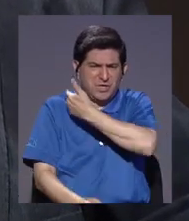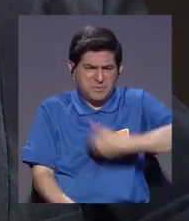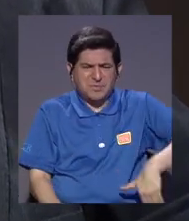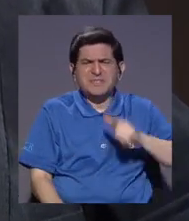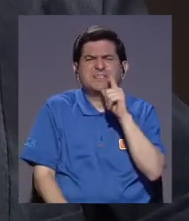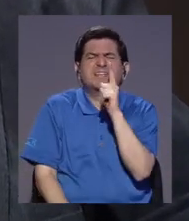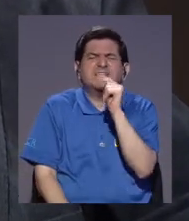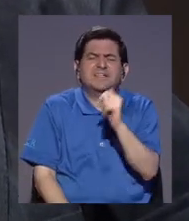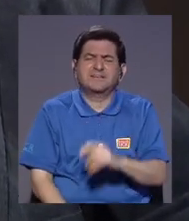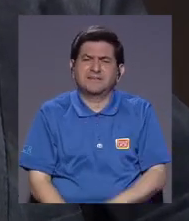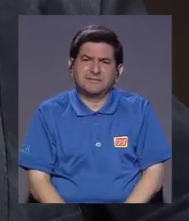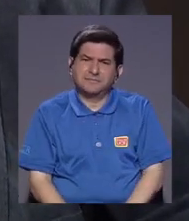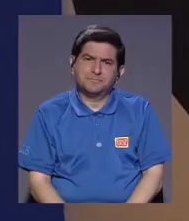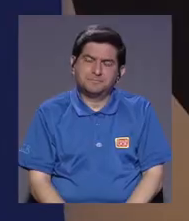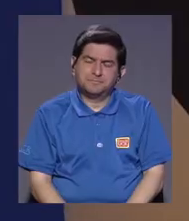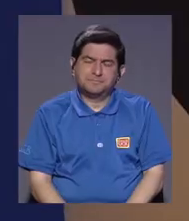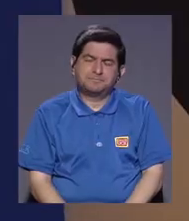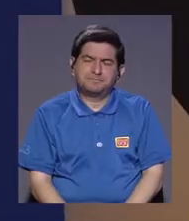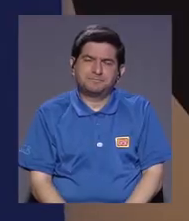presidente